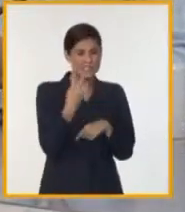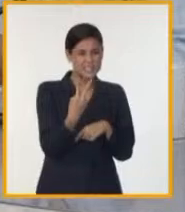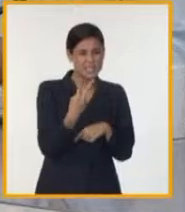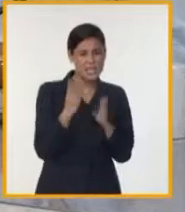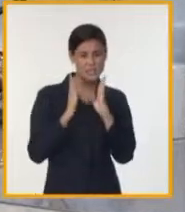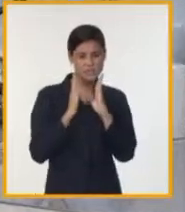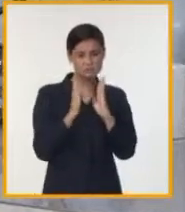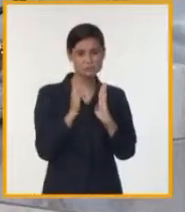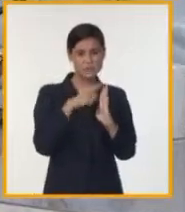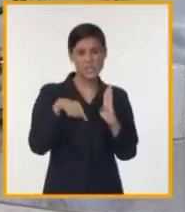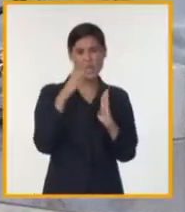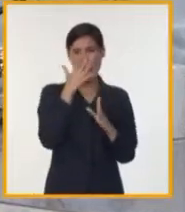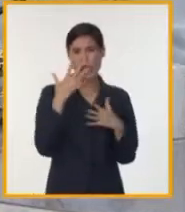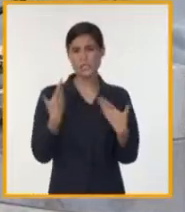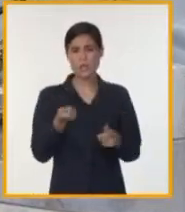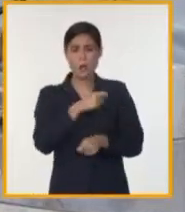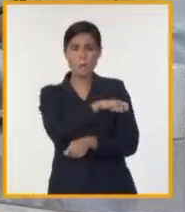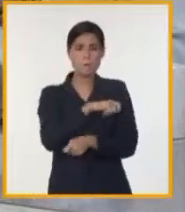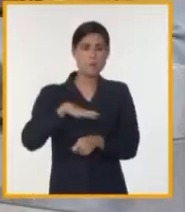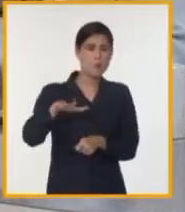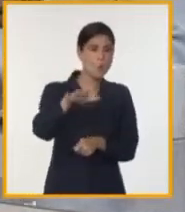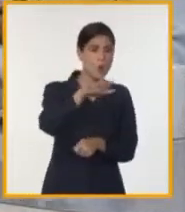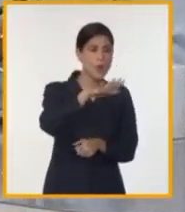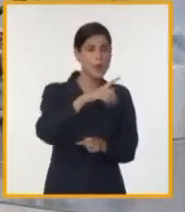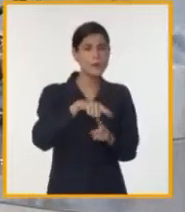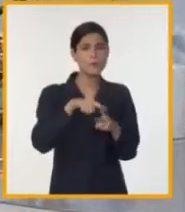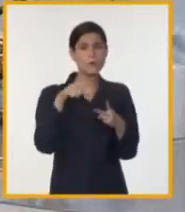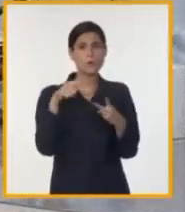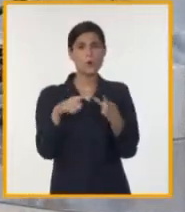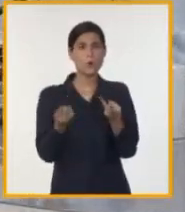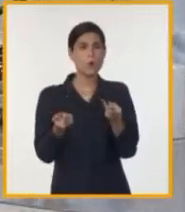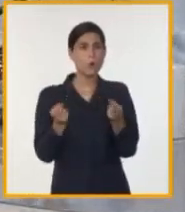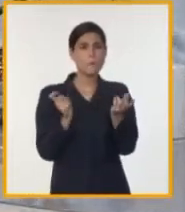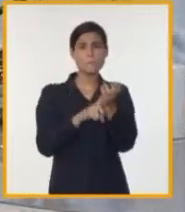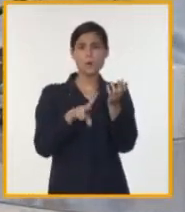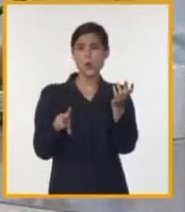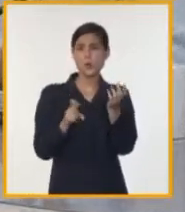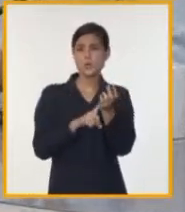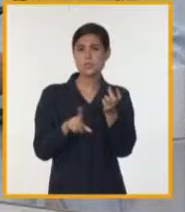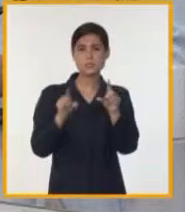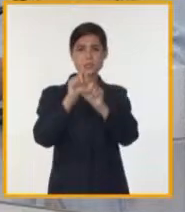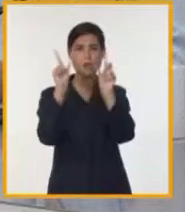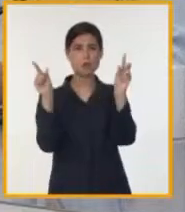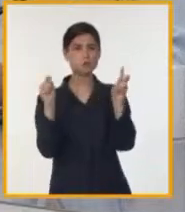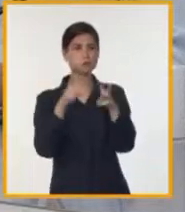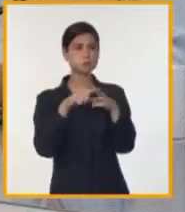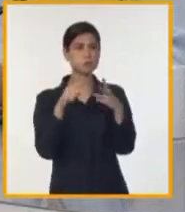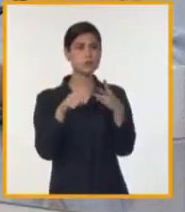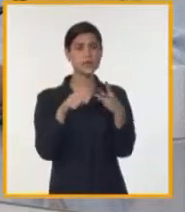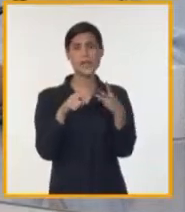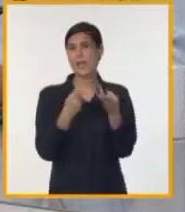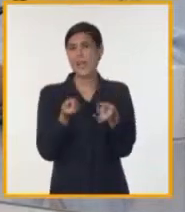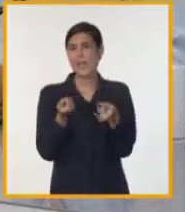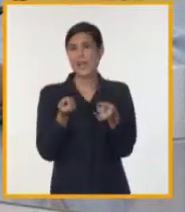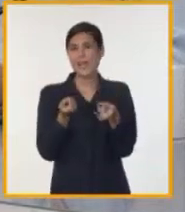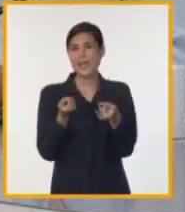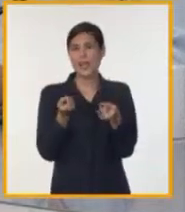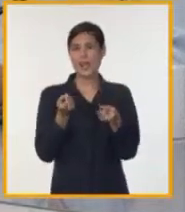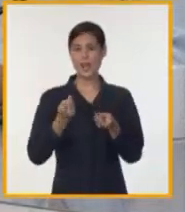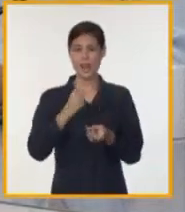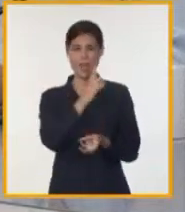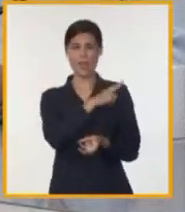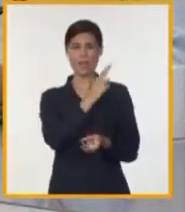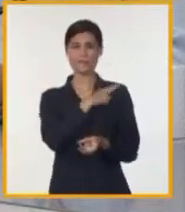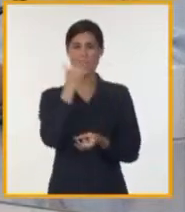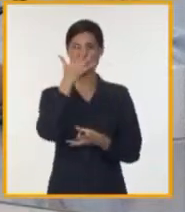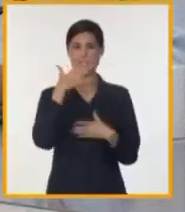transporte urbano en los territorios y el transporte intermunicipal es responsabilidad de las empresas de transporte en los territorios, no de este